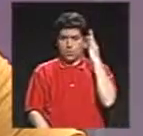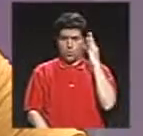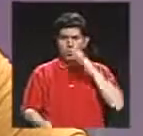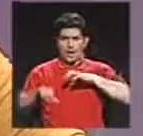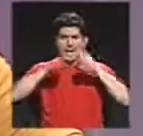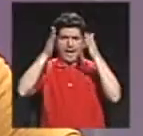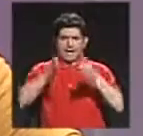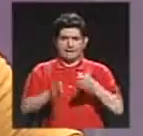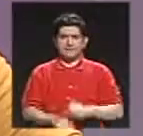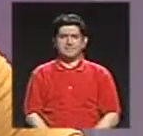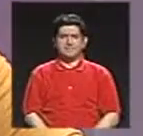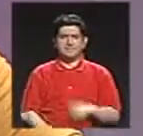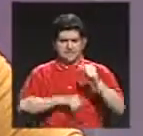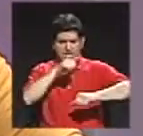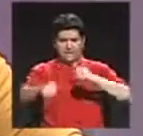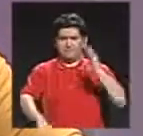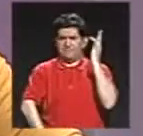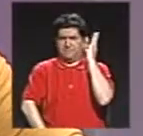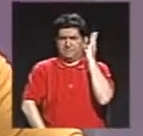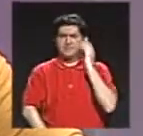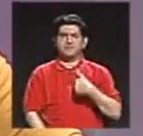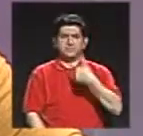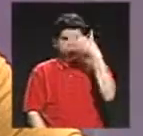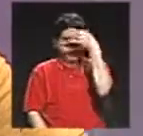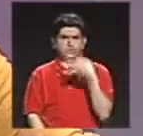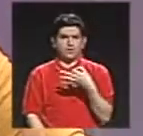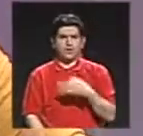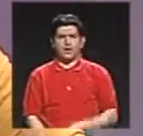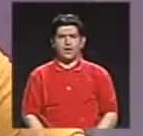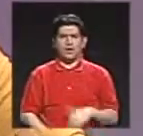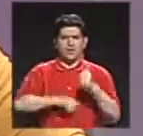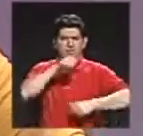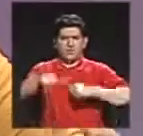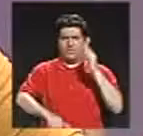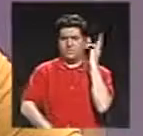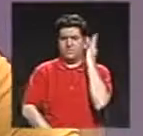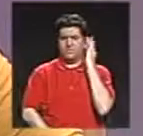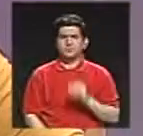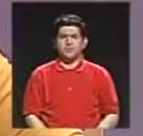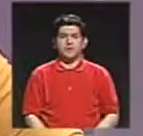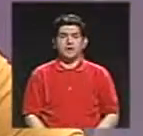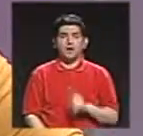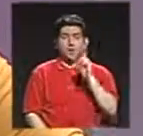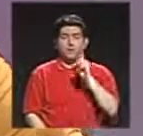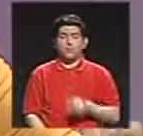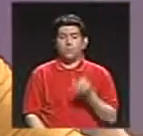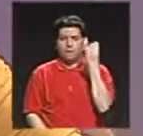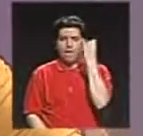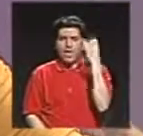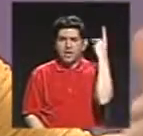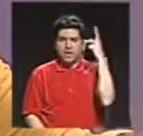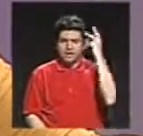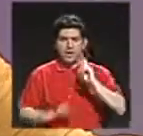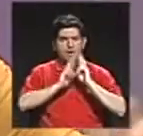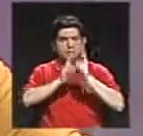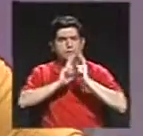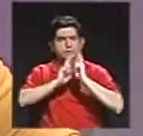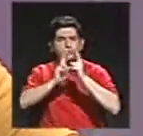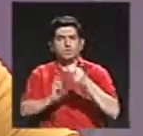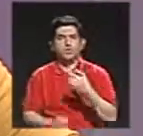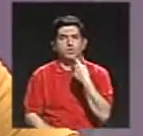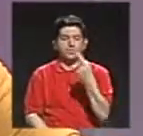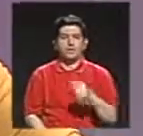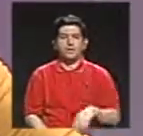activista feminista porque me parece que que el feminismo es una corriente política que da respuesta a lo que